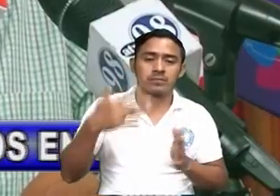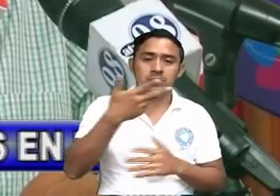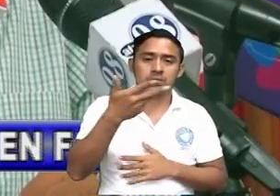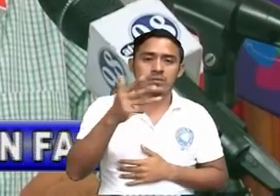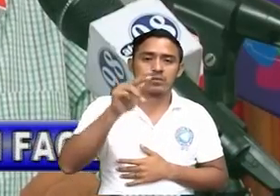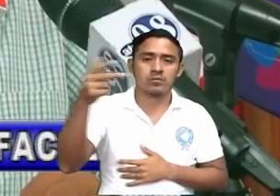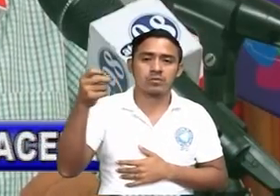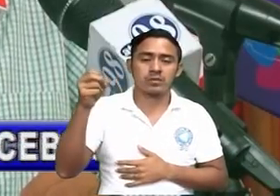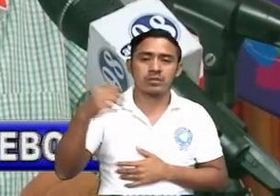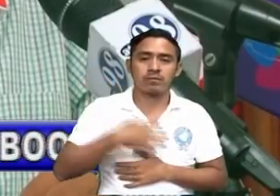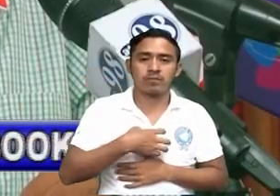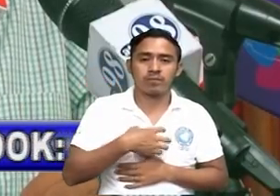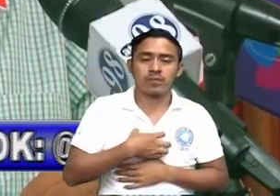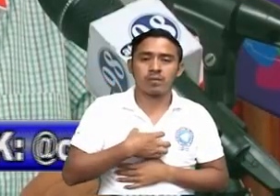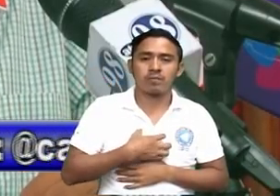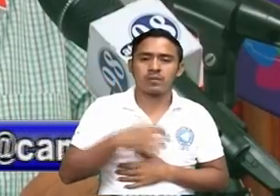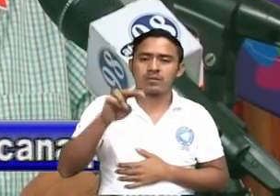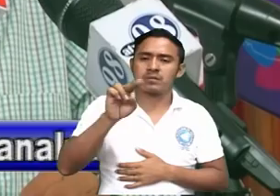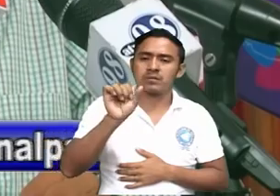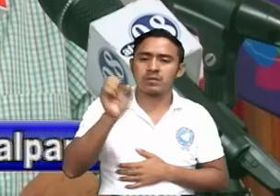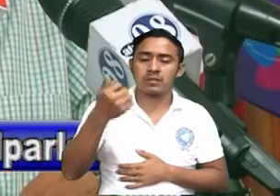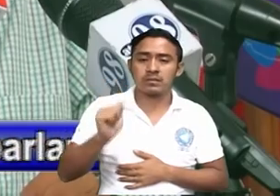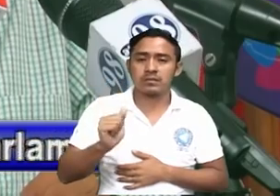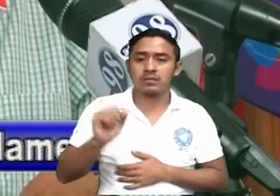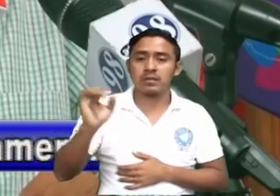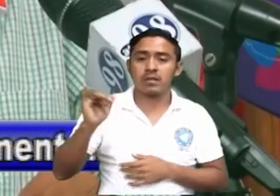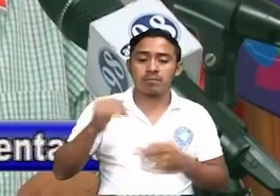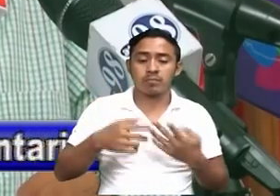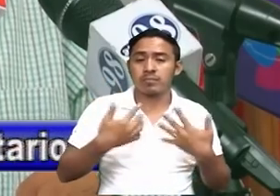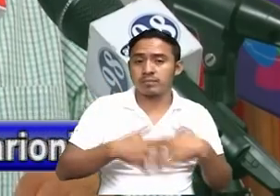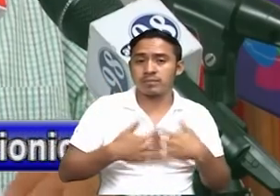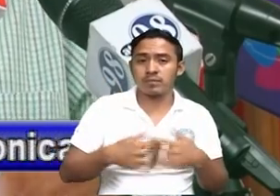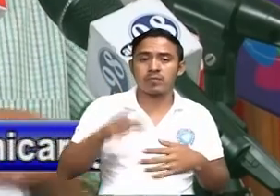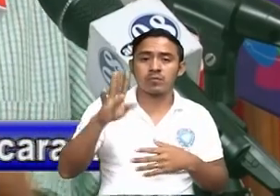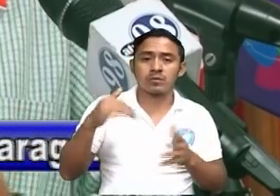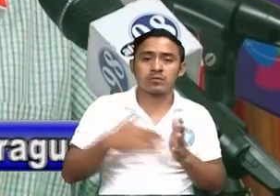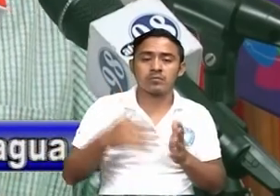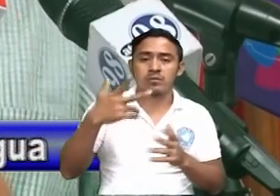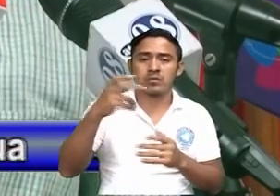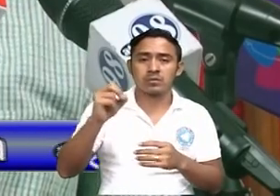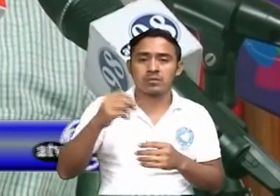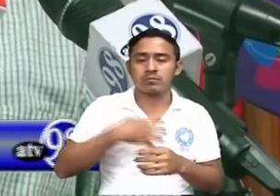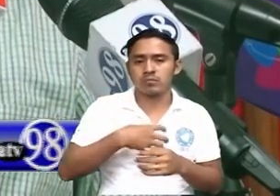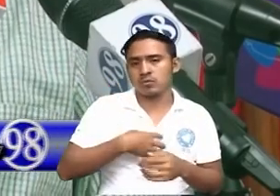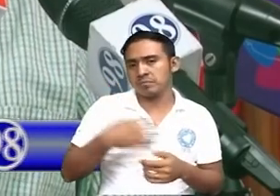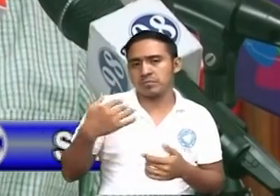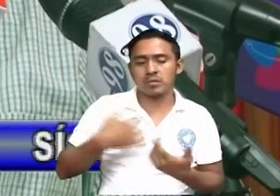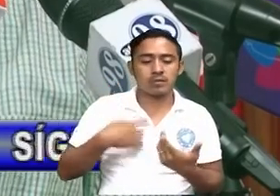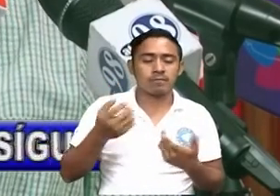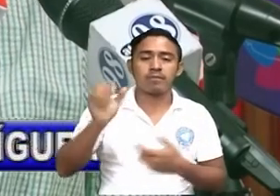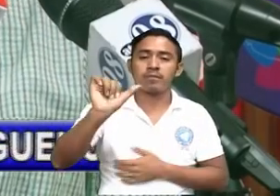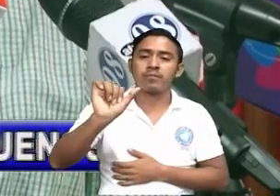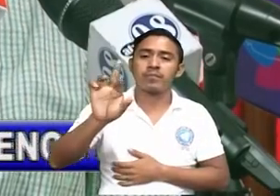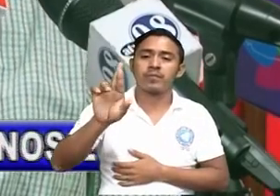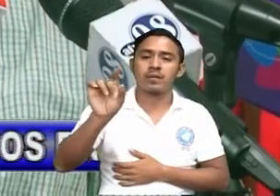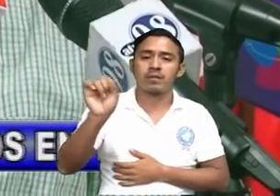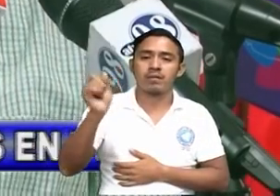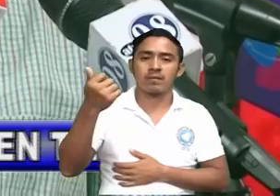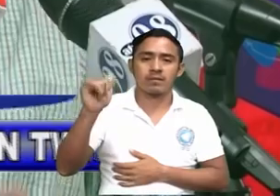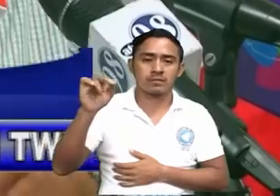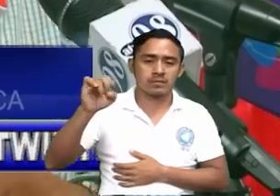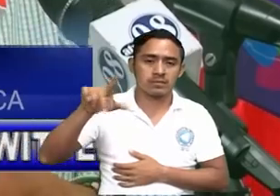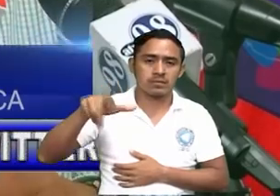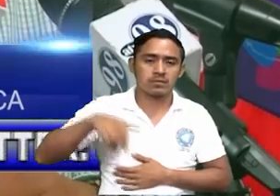15.980 corresponden a nazas industriales y 45.080 a nazas artesanales, de pescadores